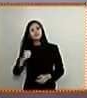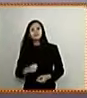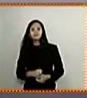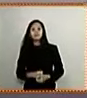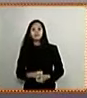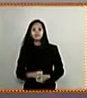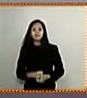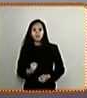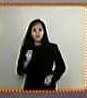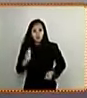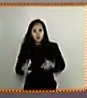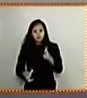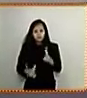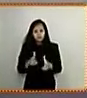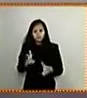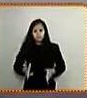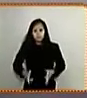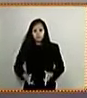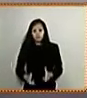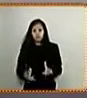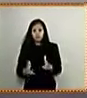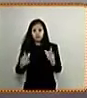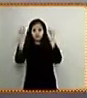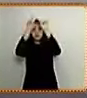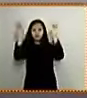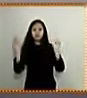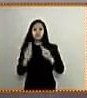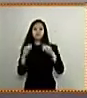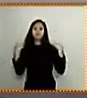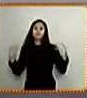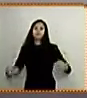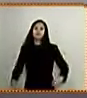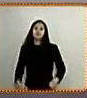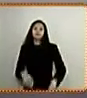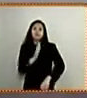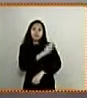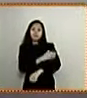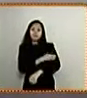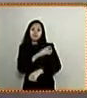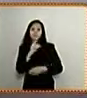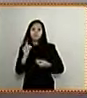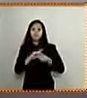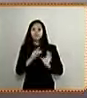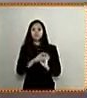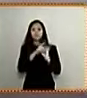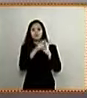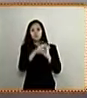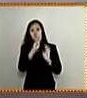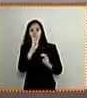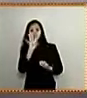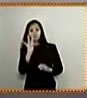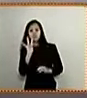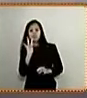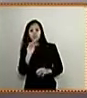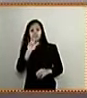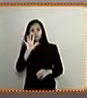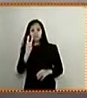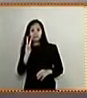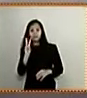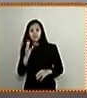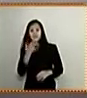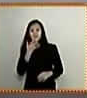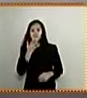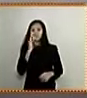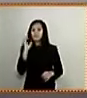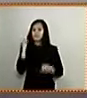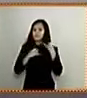sueños, rieles. En el cuadro del cuerpo representado por el antebrazo derecho, números que lo relacionan 47 y 36. Muchísima